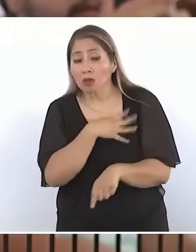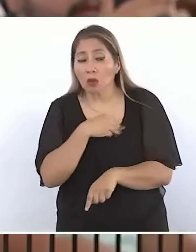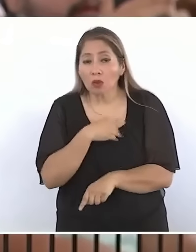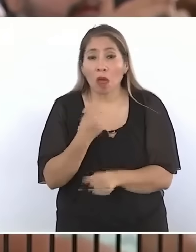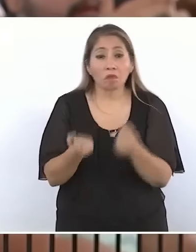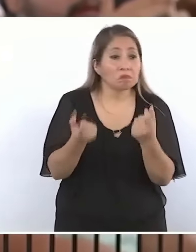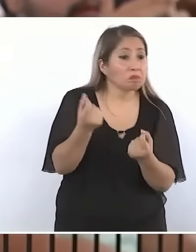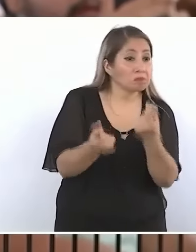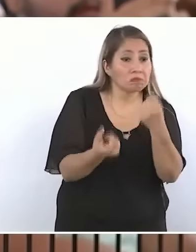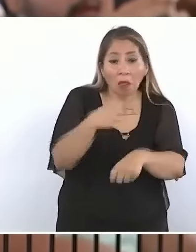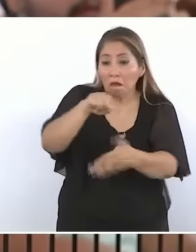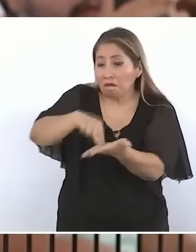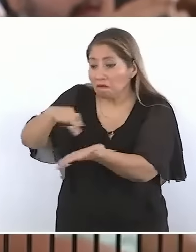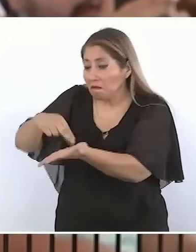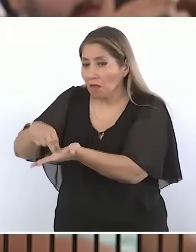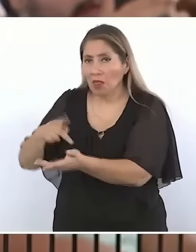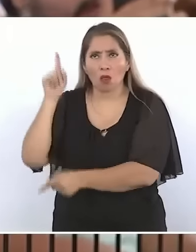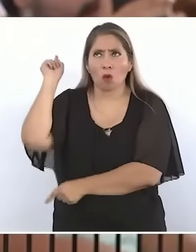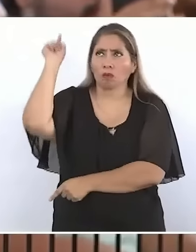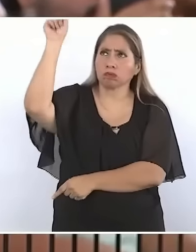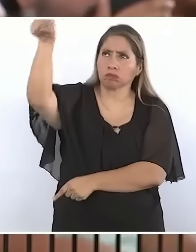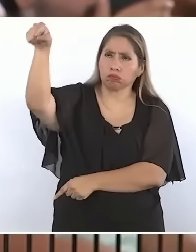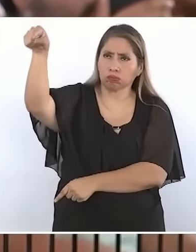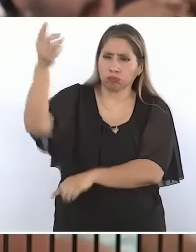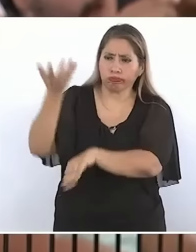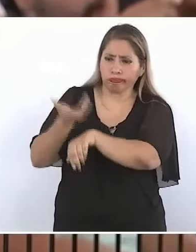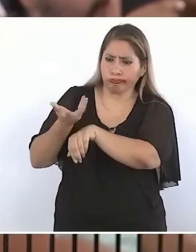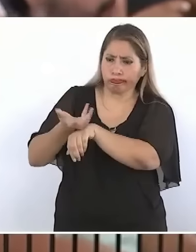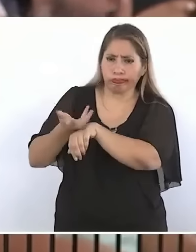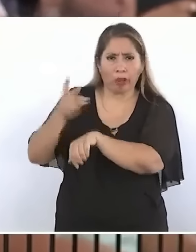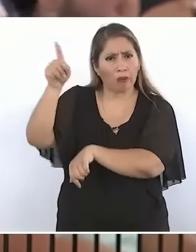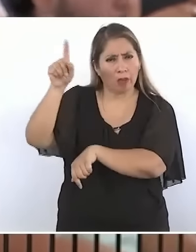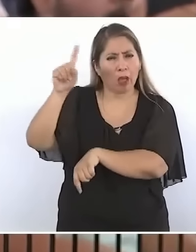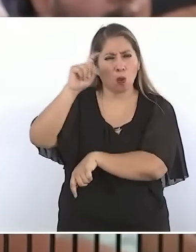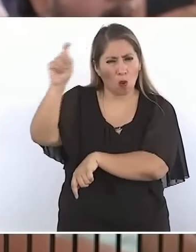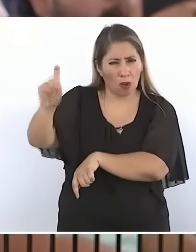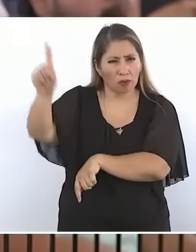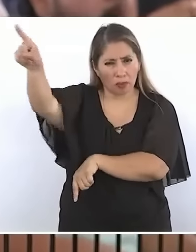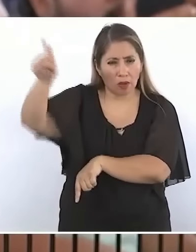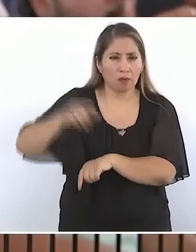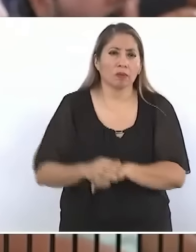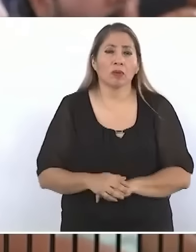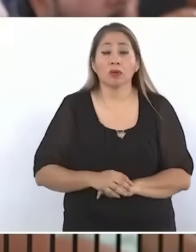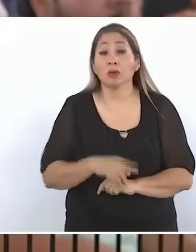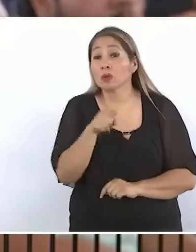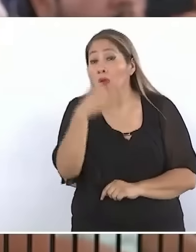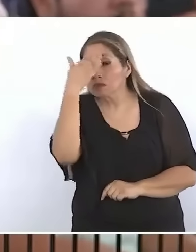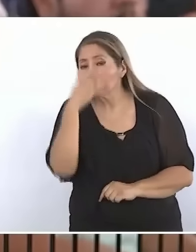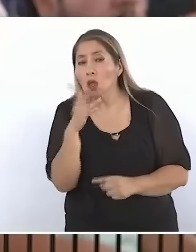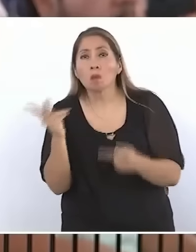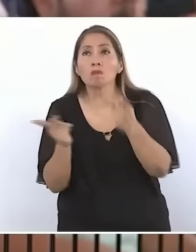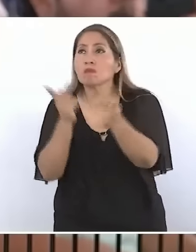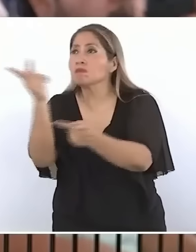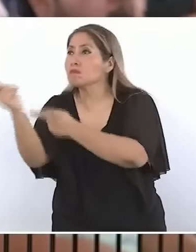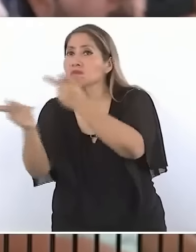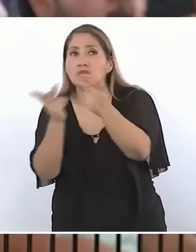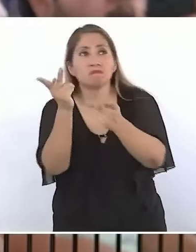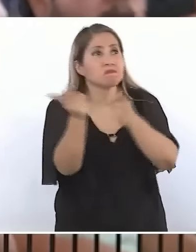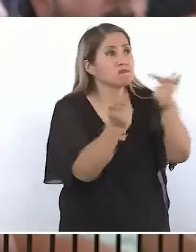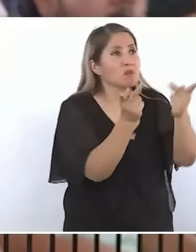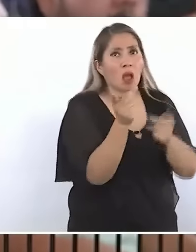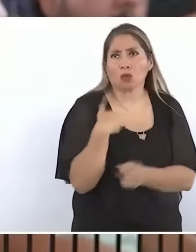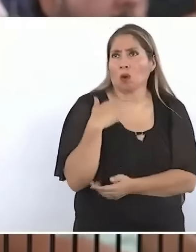las viudas. Llegué a la ciudad de Washington sin saber pero dicen que preguntando se llega a Roma.